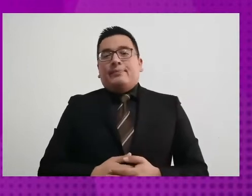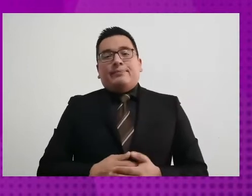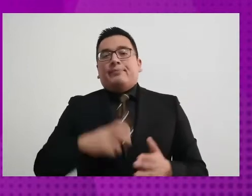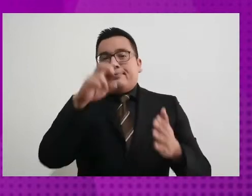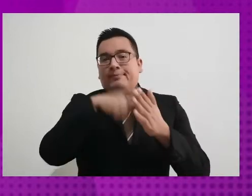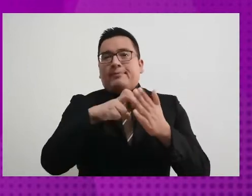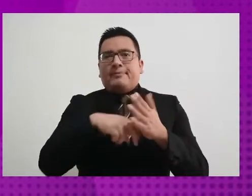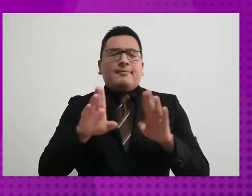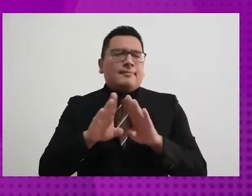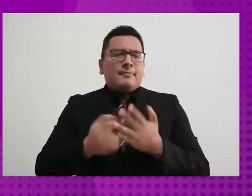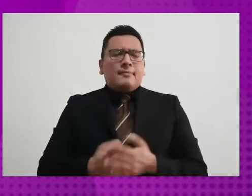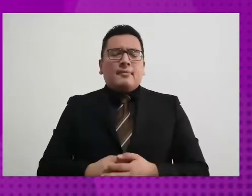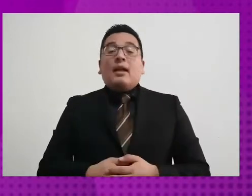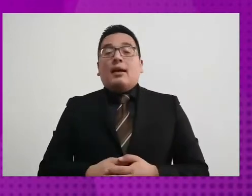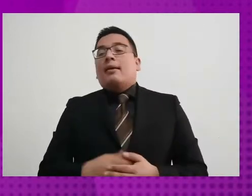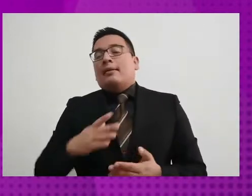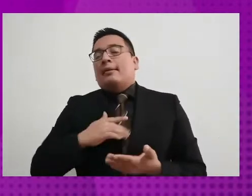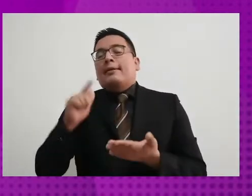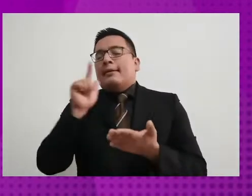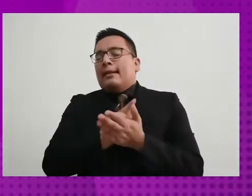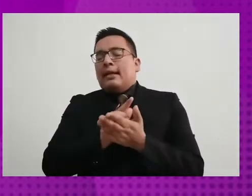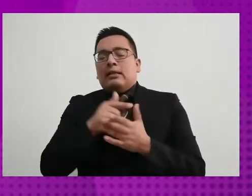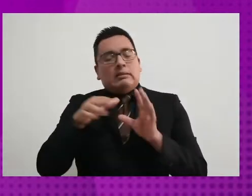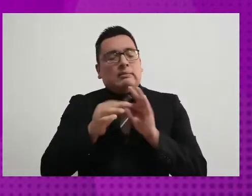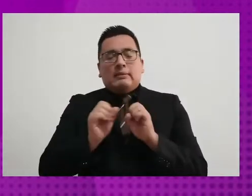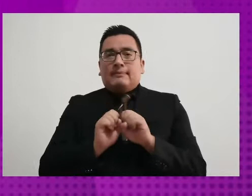violencia política y también la creación de una serie